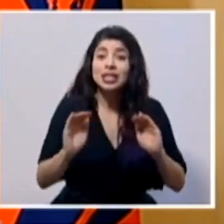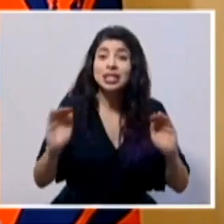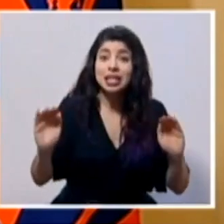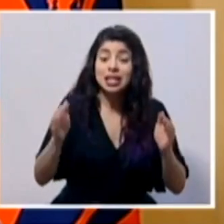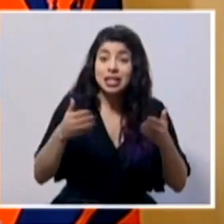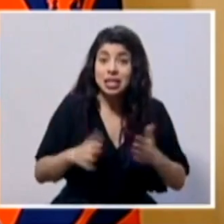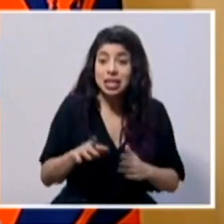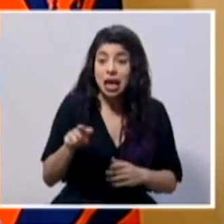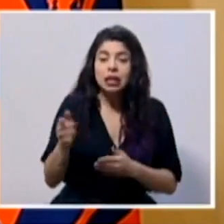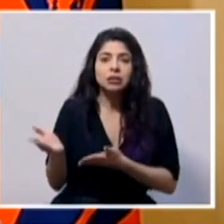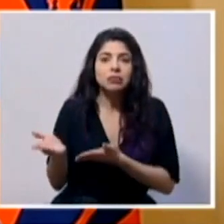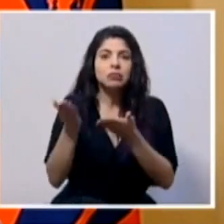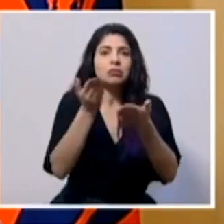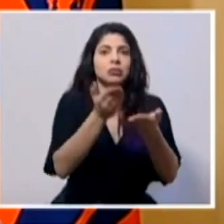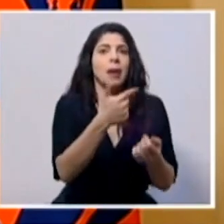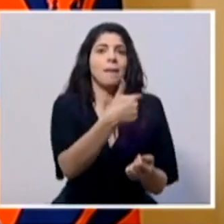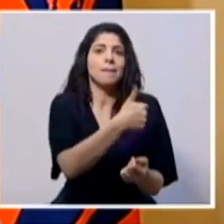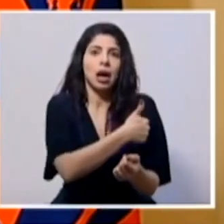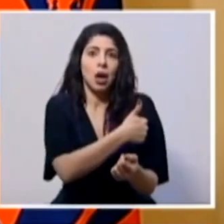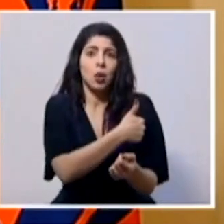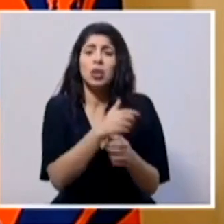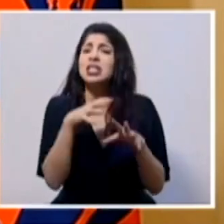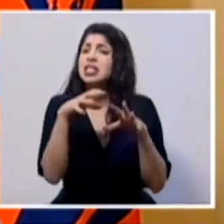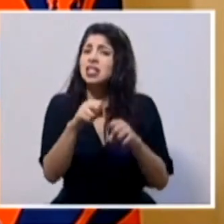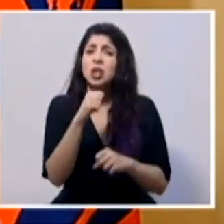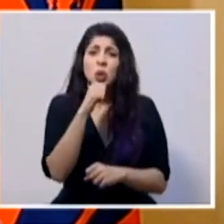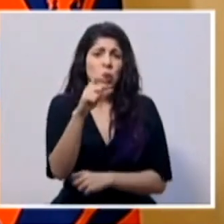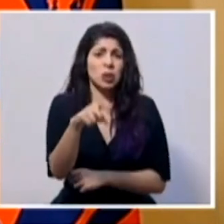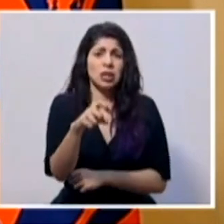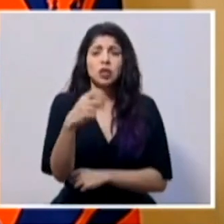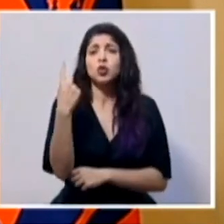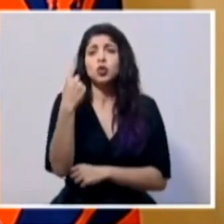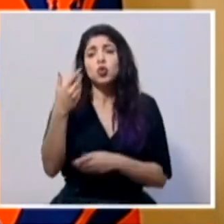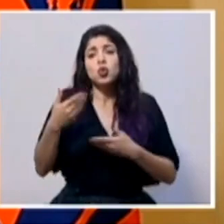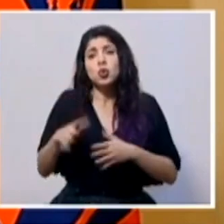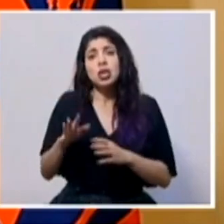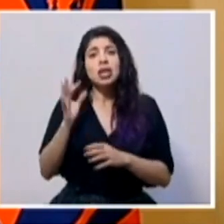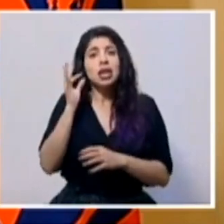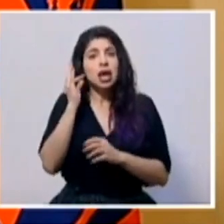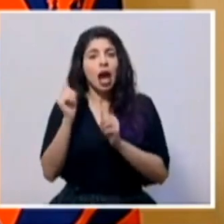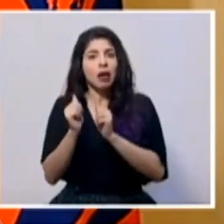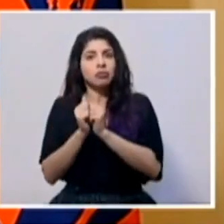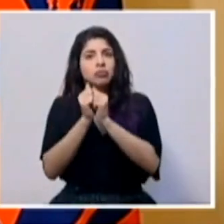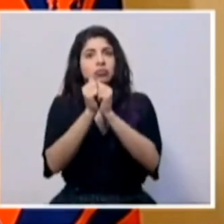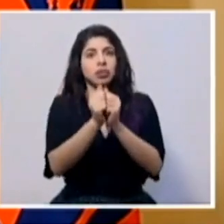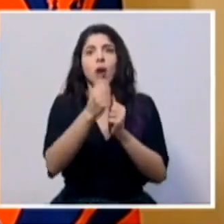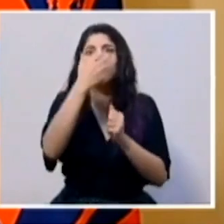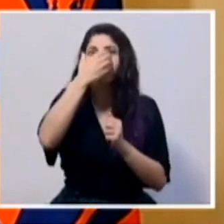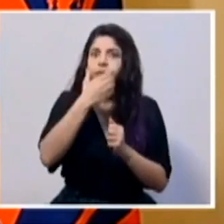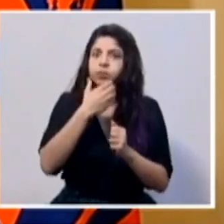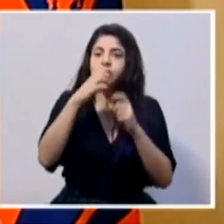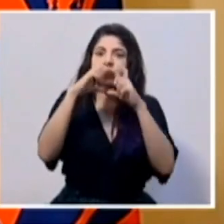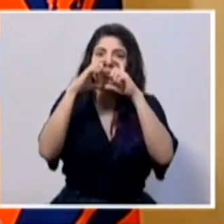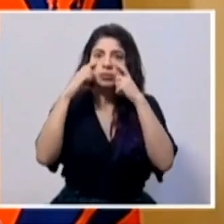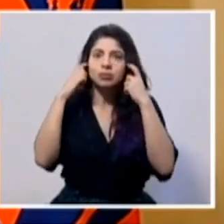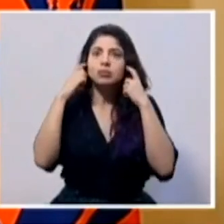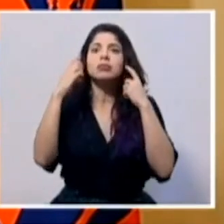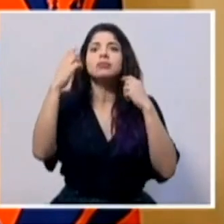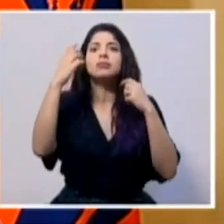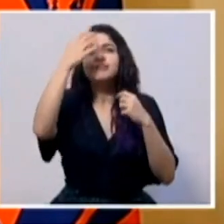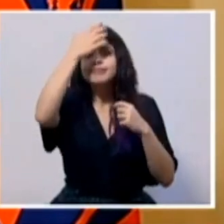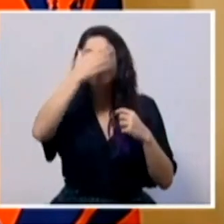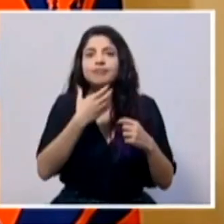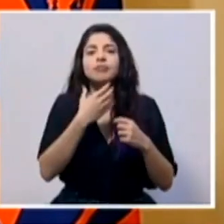a vacunarse. Inclusive no tienen que sacar cita. Nada más van con su hija, ojalá bien protegidos, con mascarilla, con